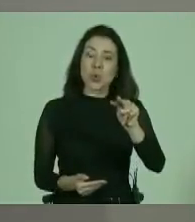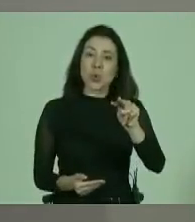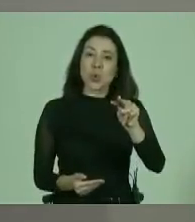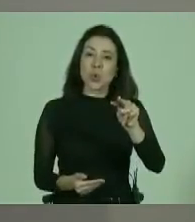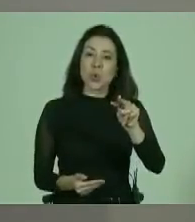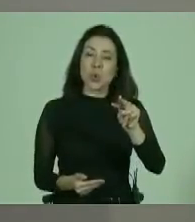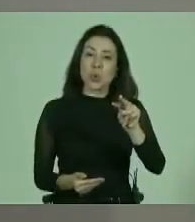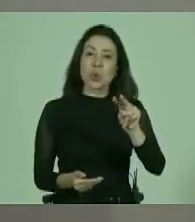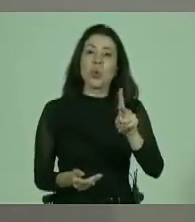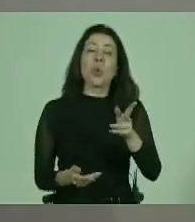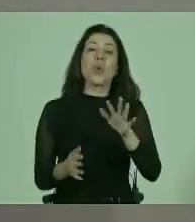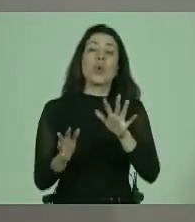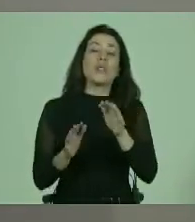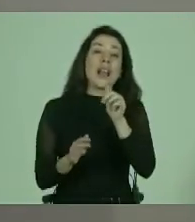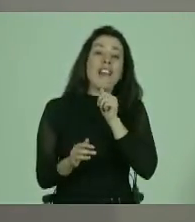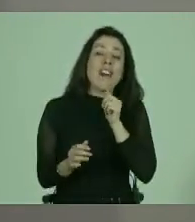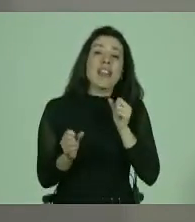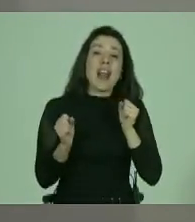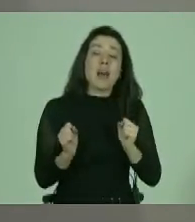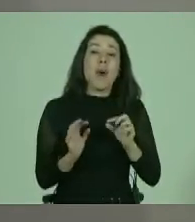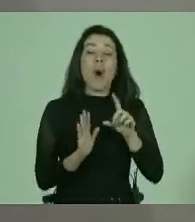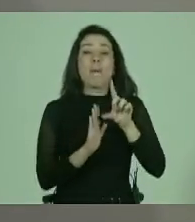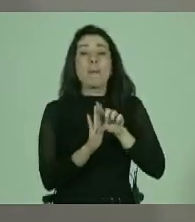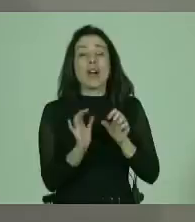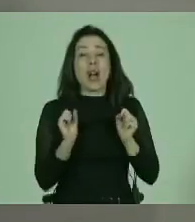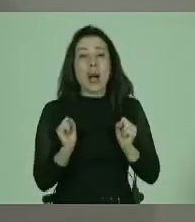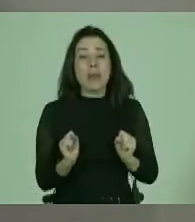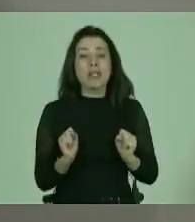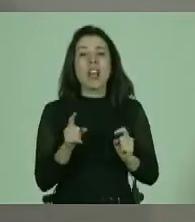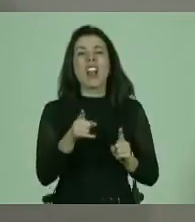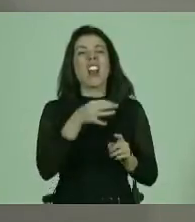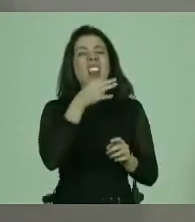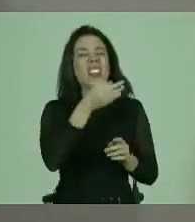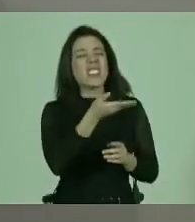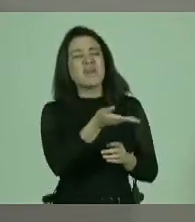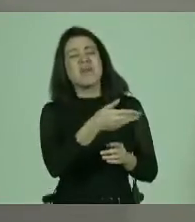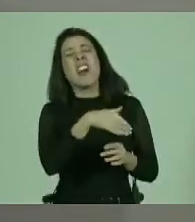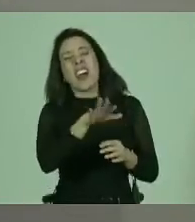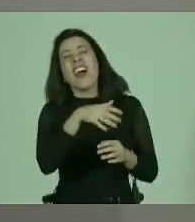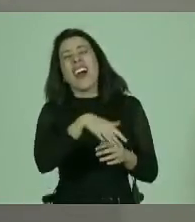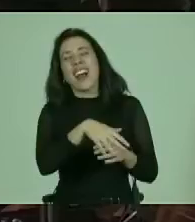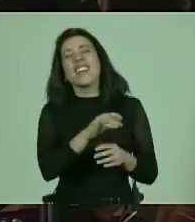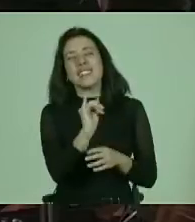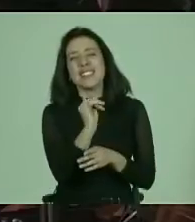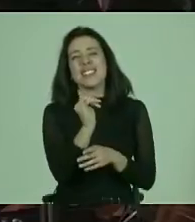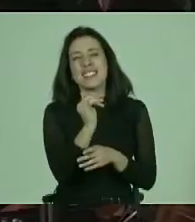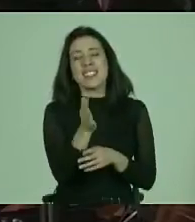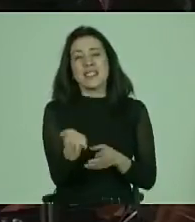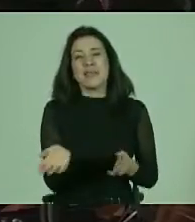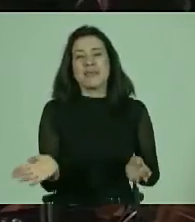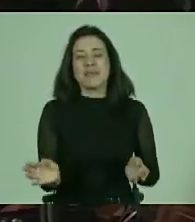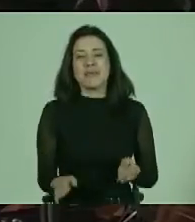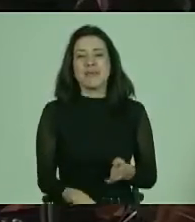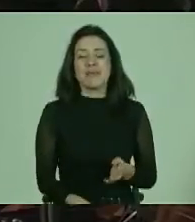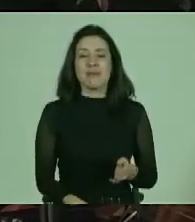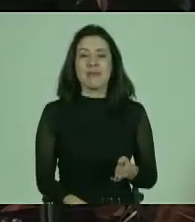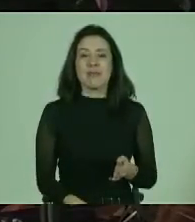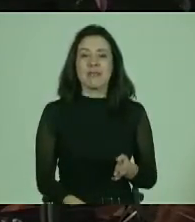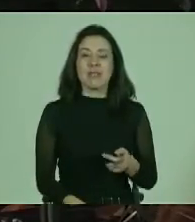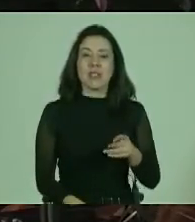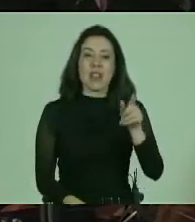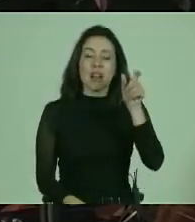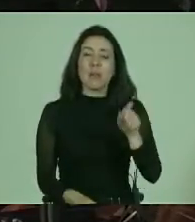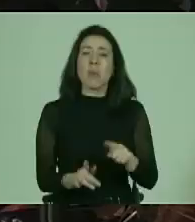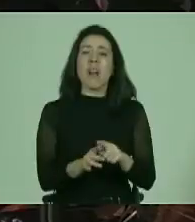faltas de capacidad o su disminución a la diabetes simplemente se les dice que sí que y si se les